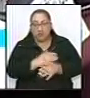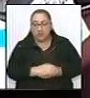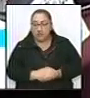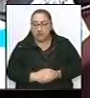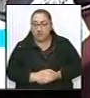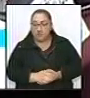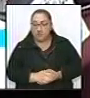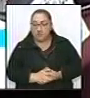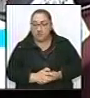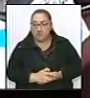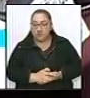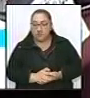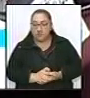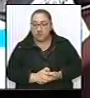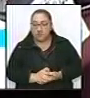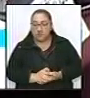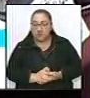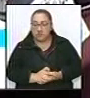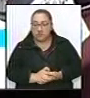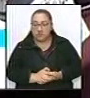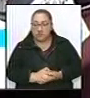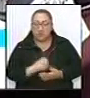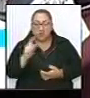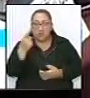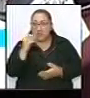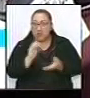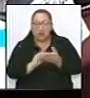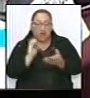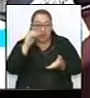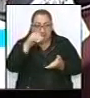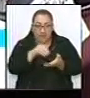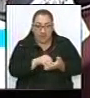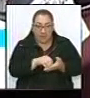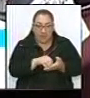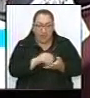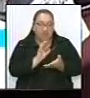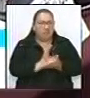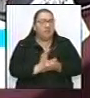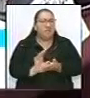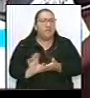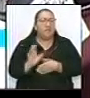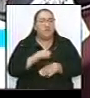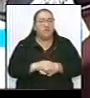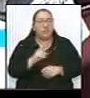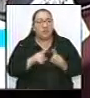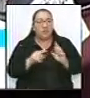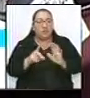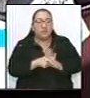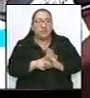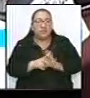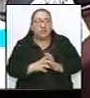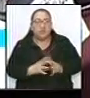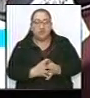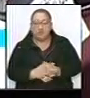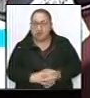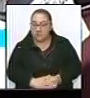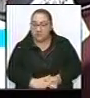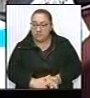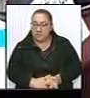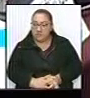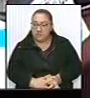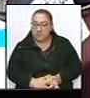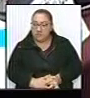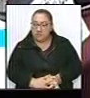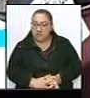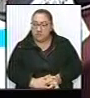y fue la primera vez que se introduce este veto en la Constitución. Entonces,